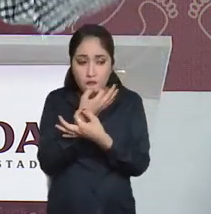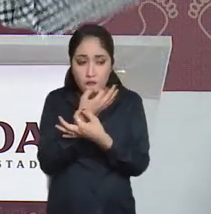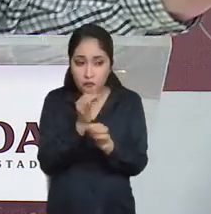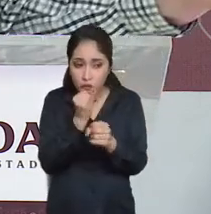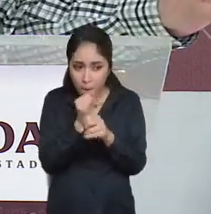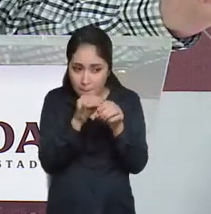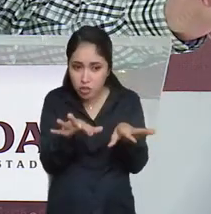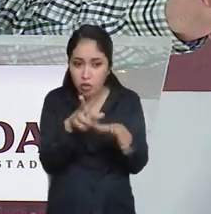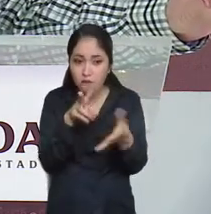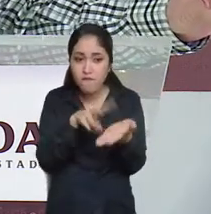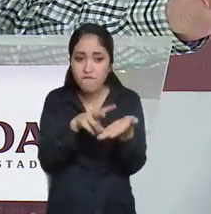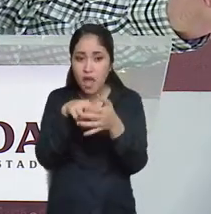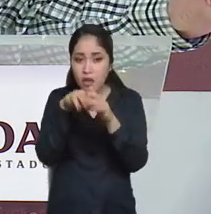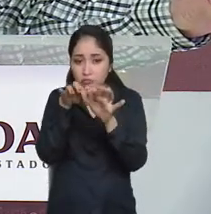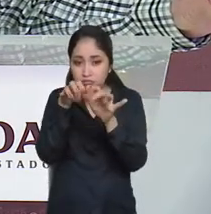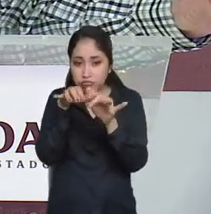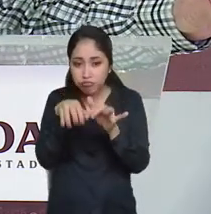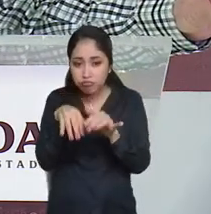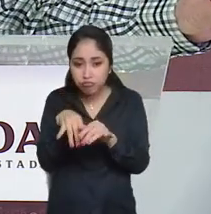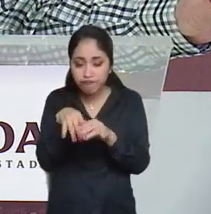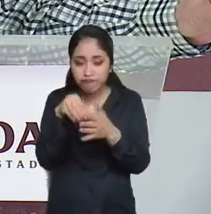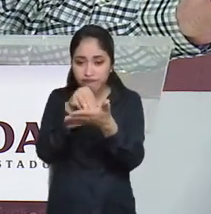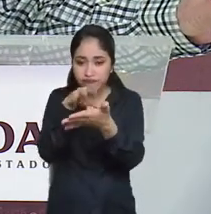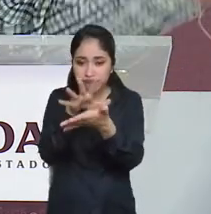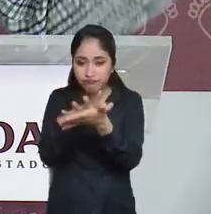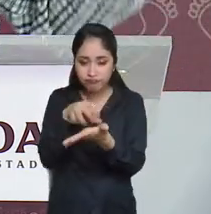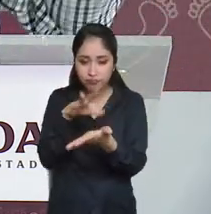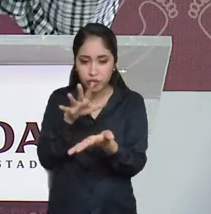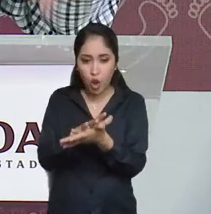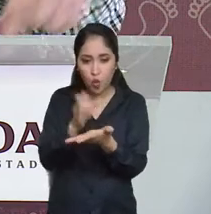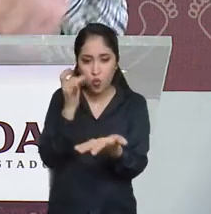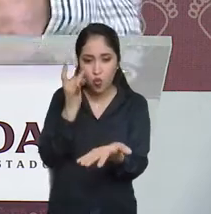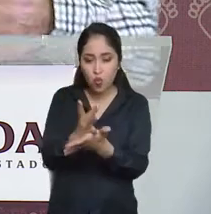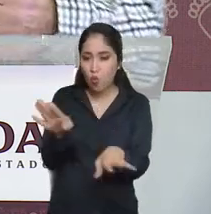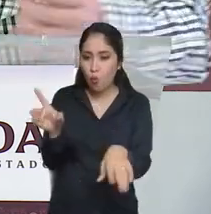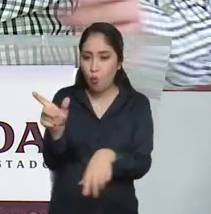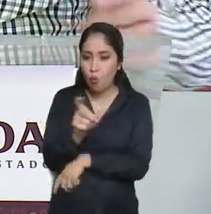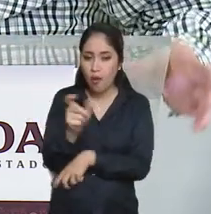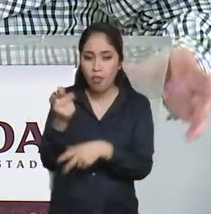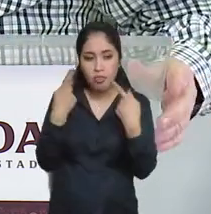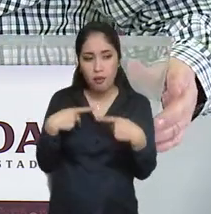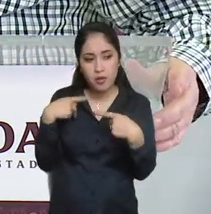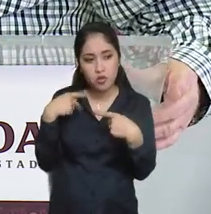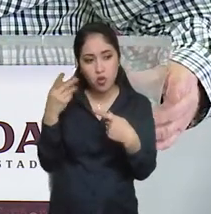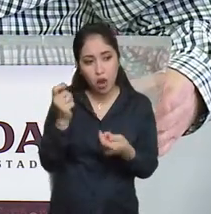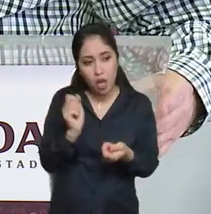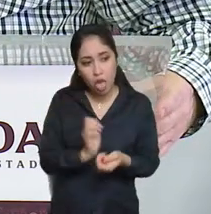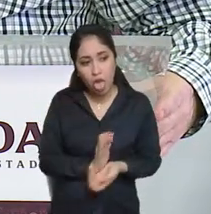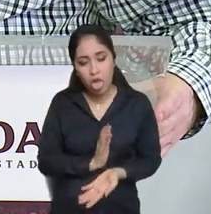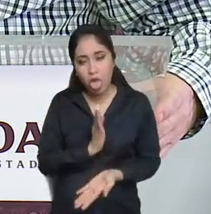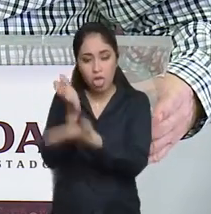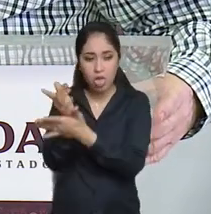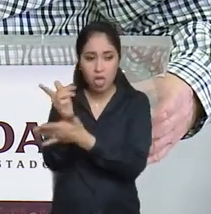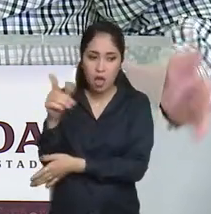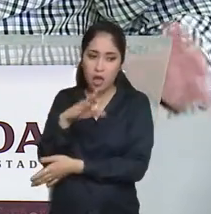quién acudió a presentar una denuncia y empieza una